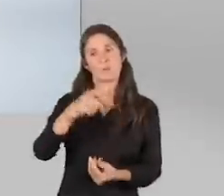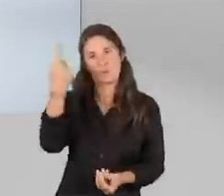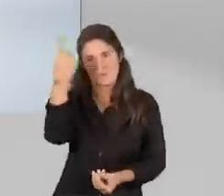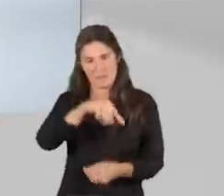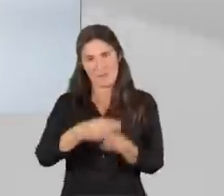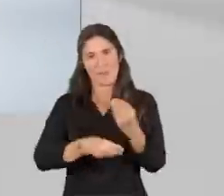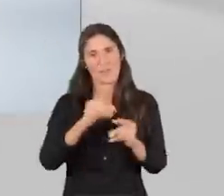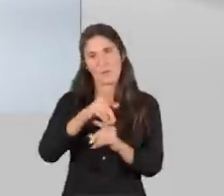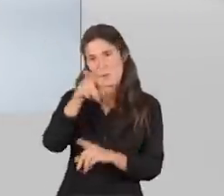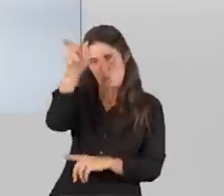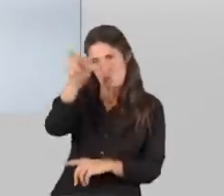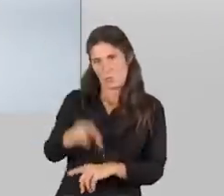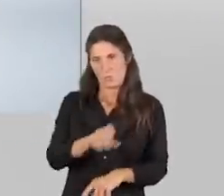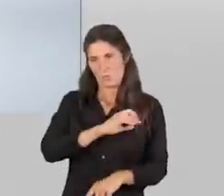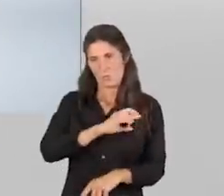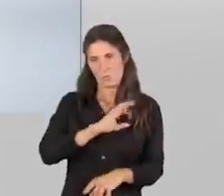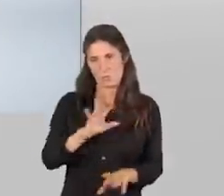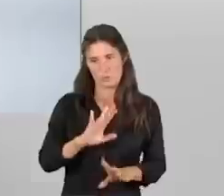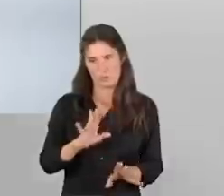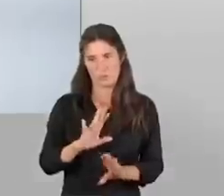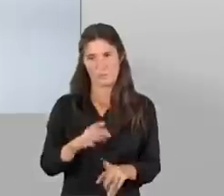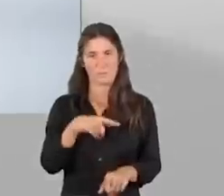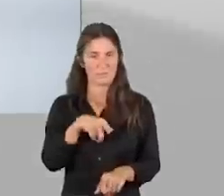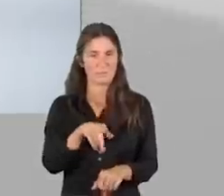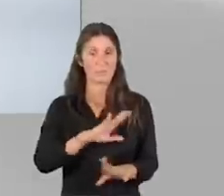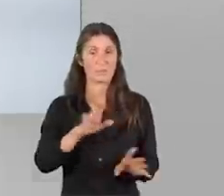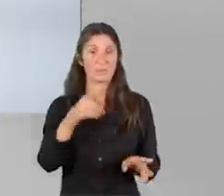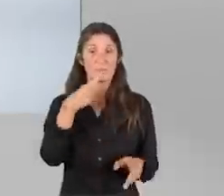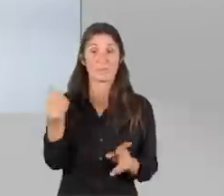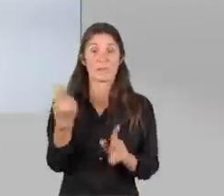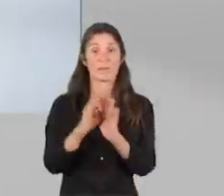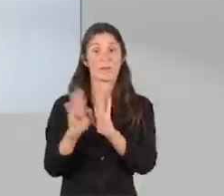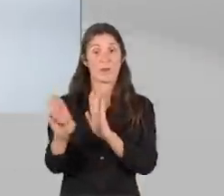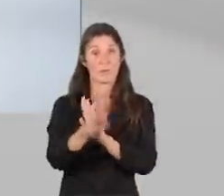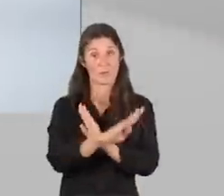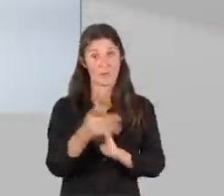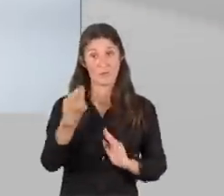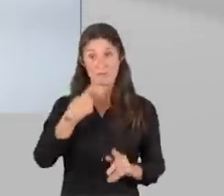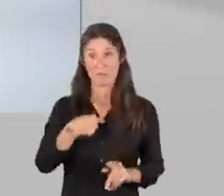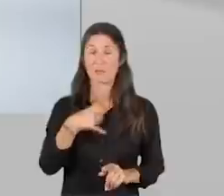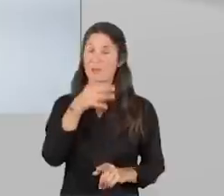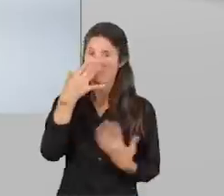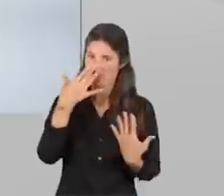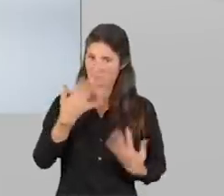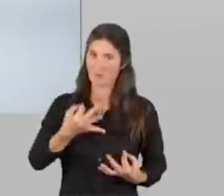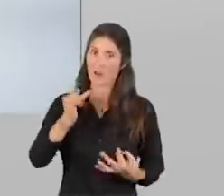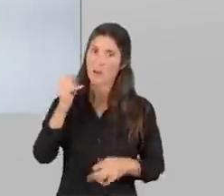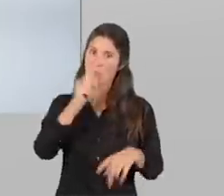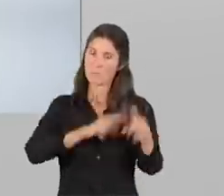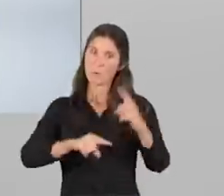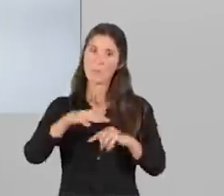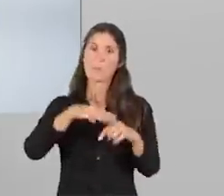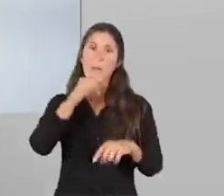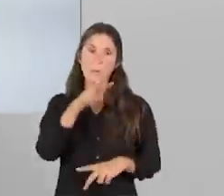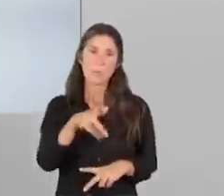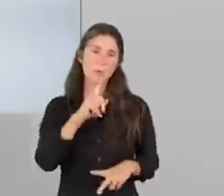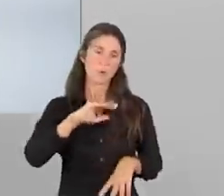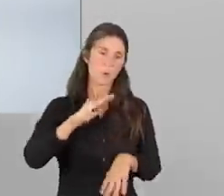Madrid las vecinos los vecinos efectivamente nos dicen que hay un problema de promesas incumplidas